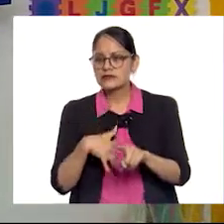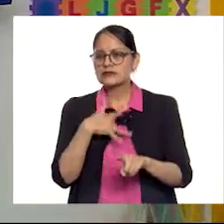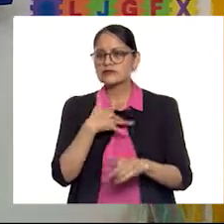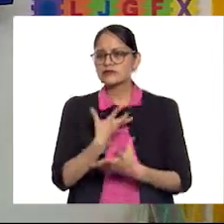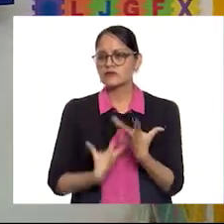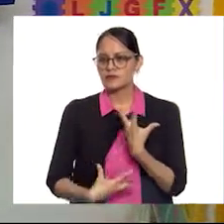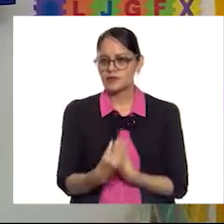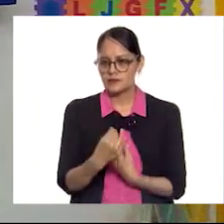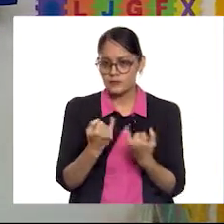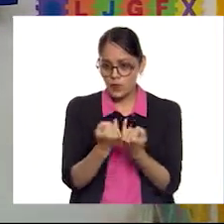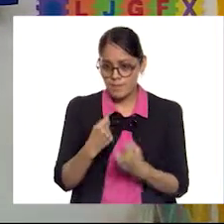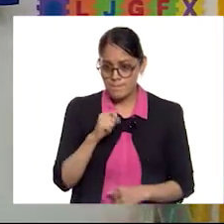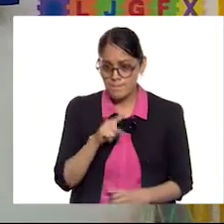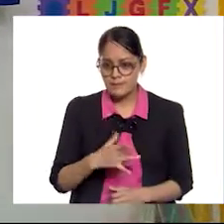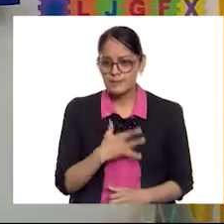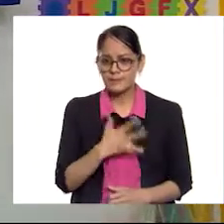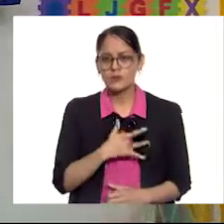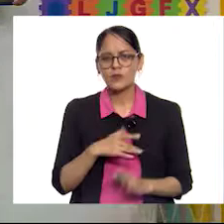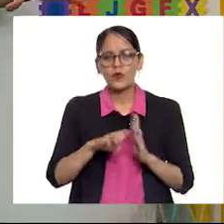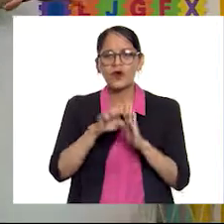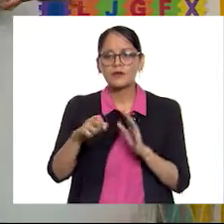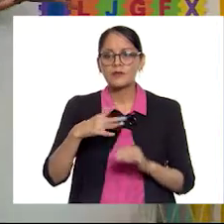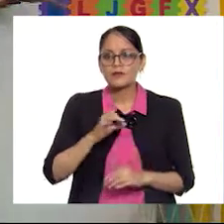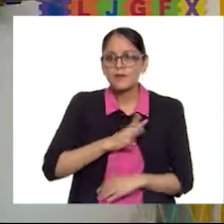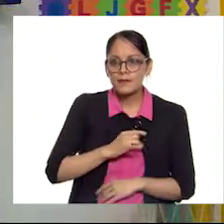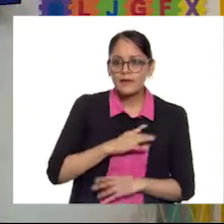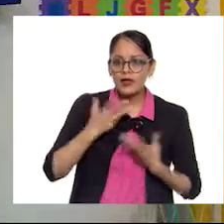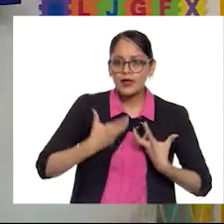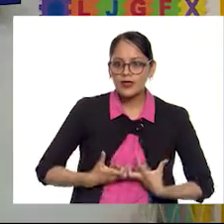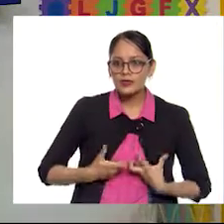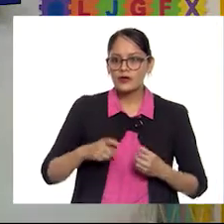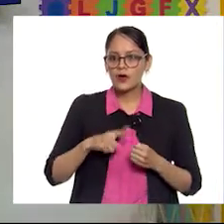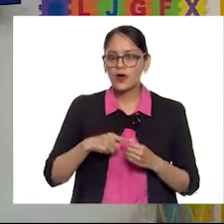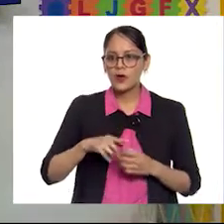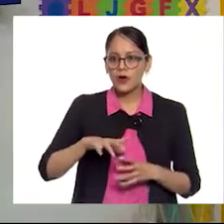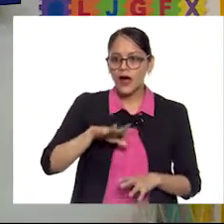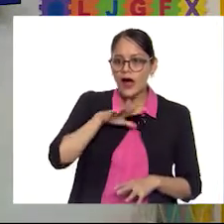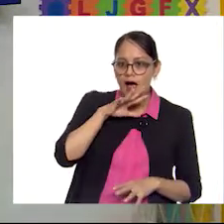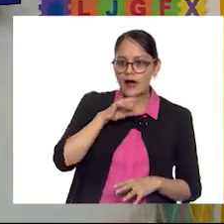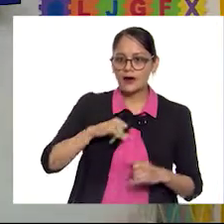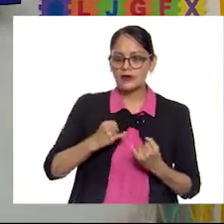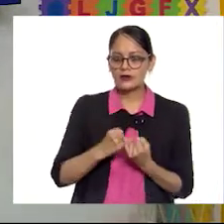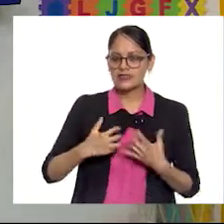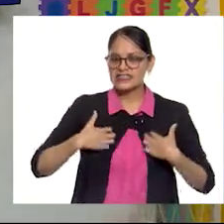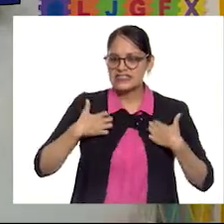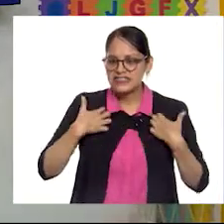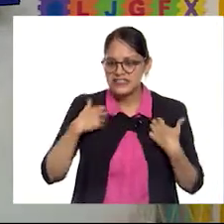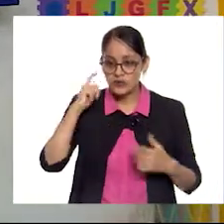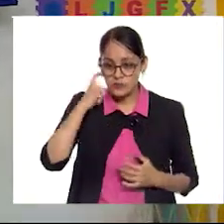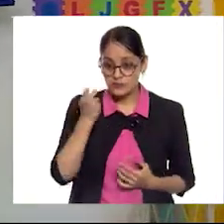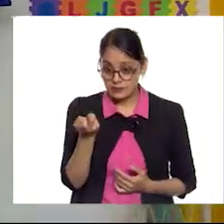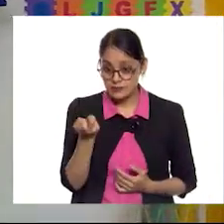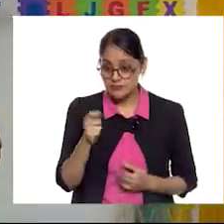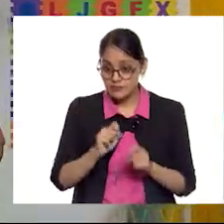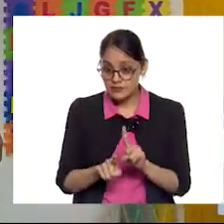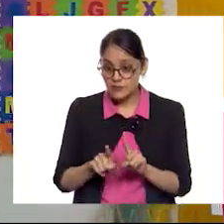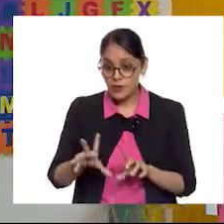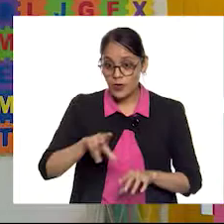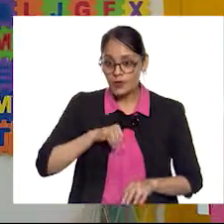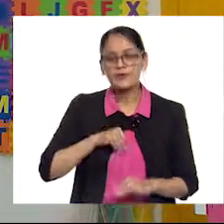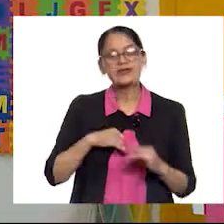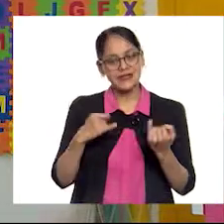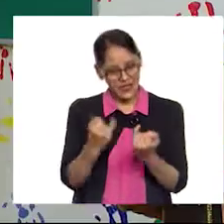sensaciones o estos sentimientos, por ejemplo, de miedo, de asombro, de rabia, de enojo, etcétera. Exacto,